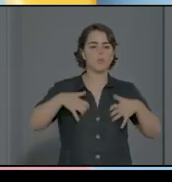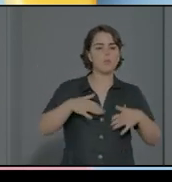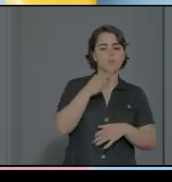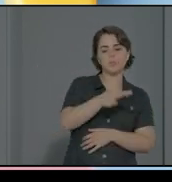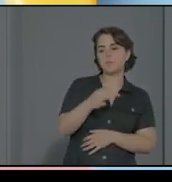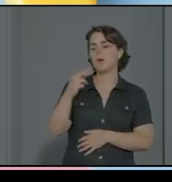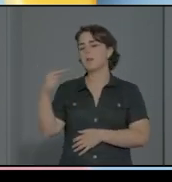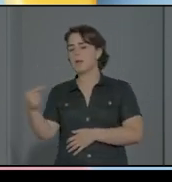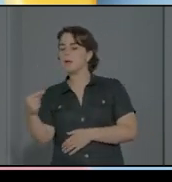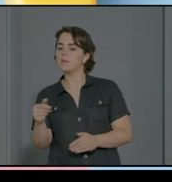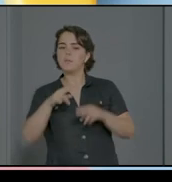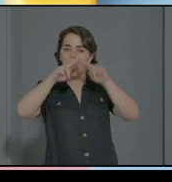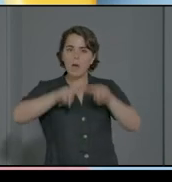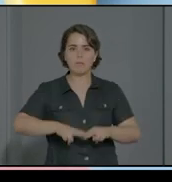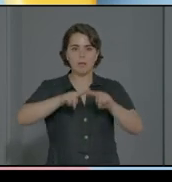sola sesión,